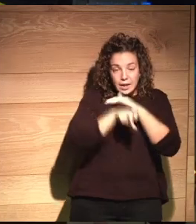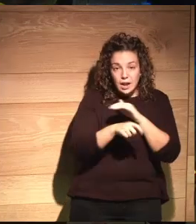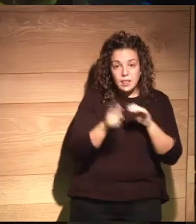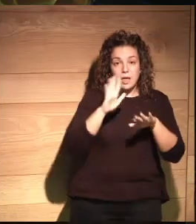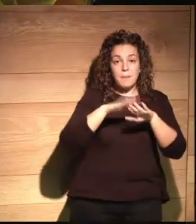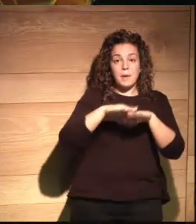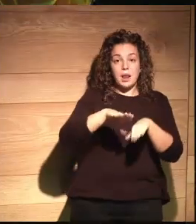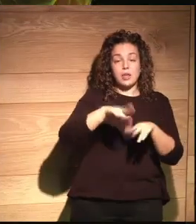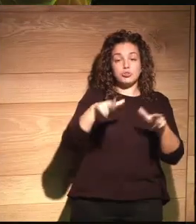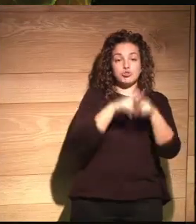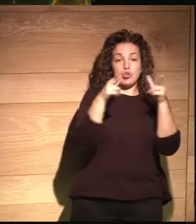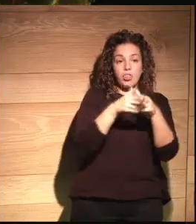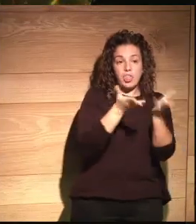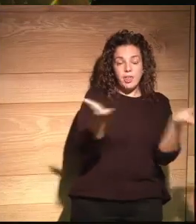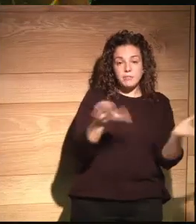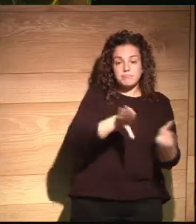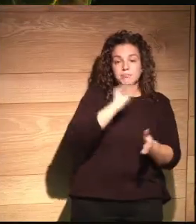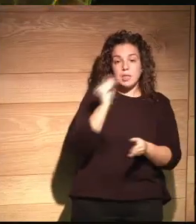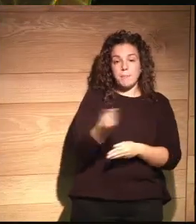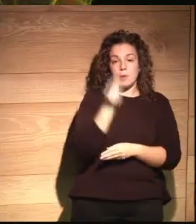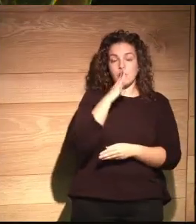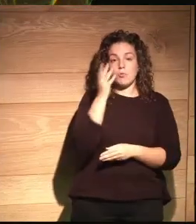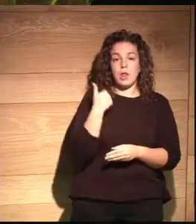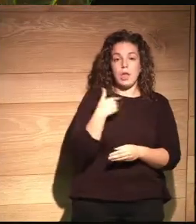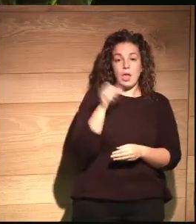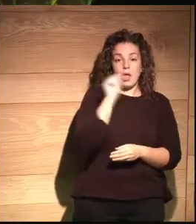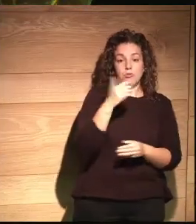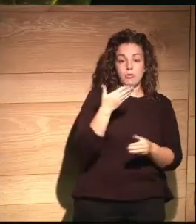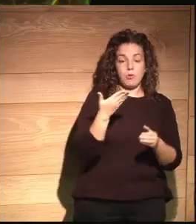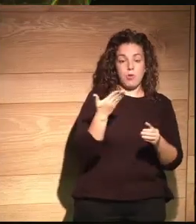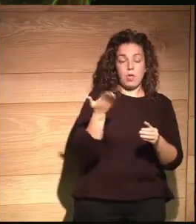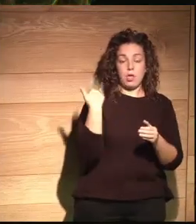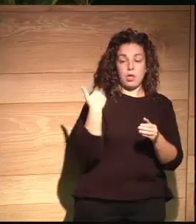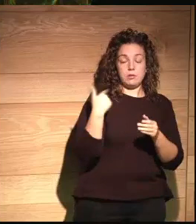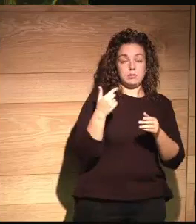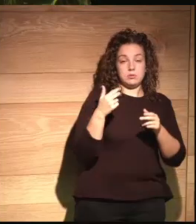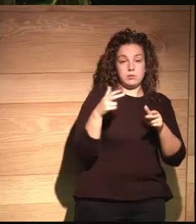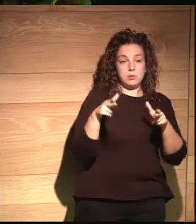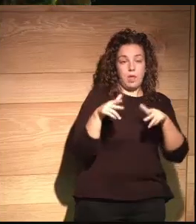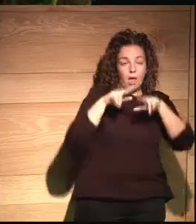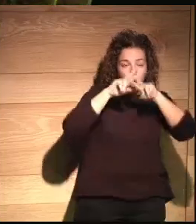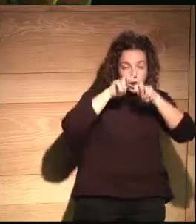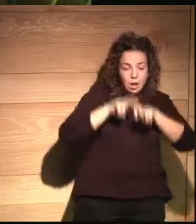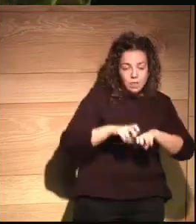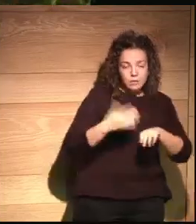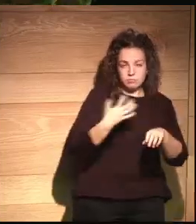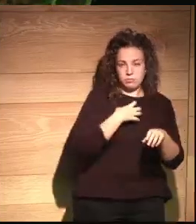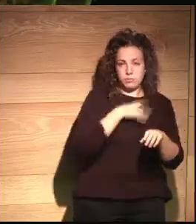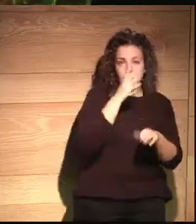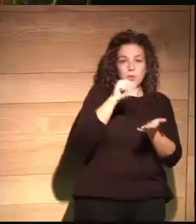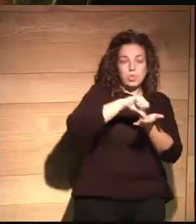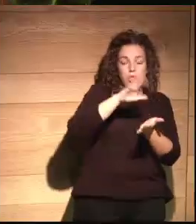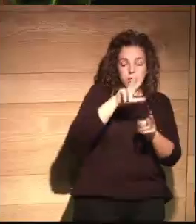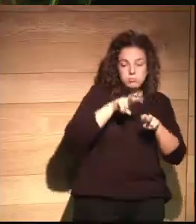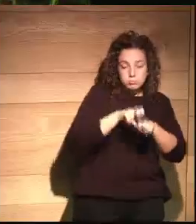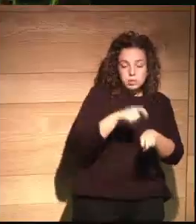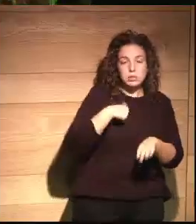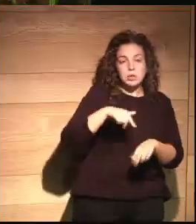la sociedad mejor hace años no podíamos analizar una ciudad de esta manera esto es un mapa de lisboa estamos utilizando miles de datos de